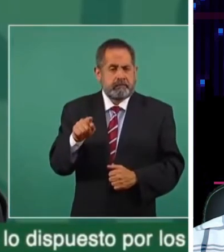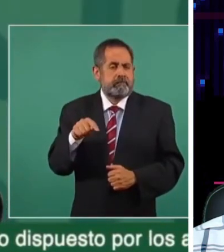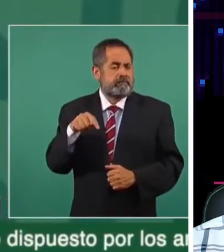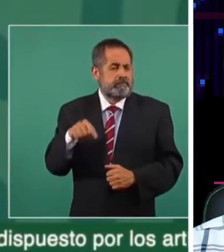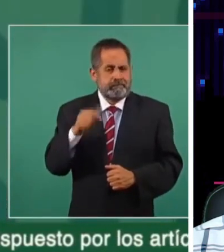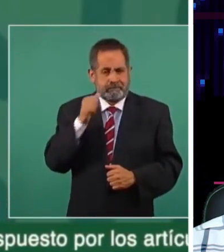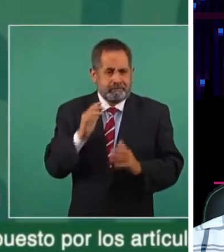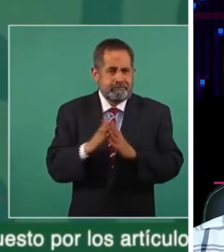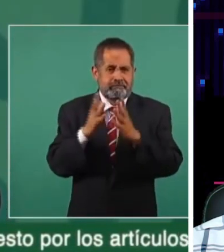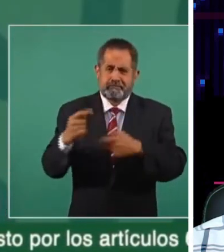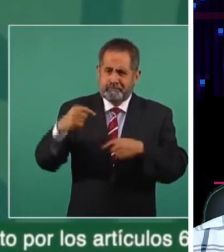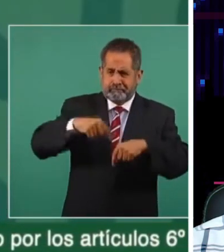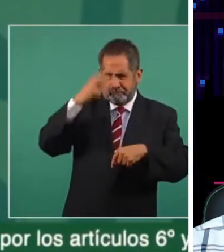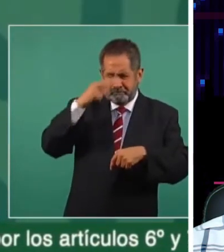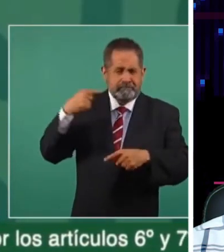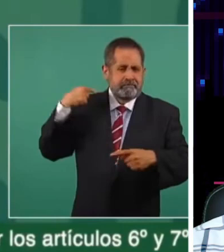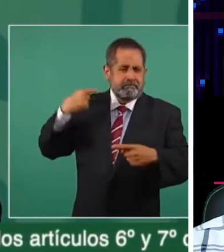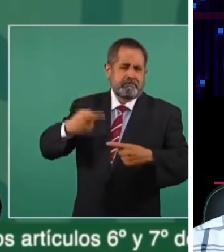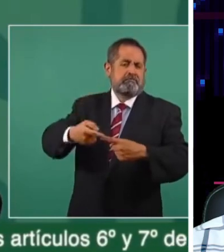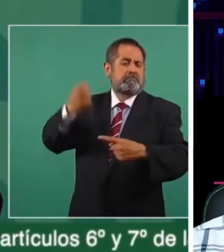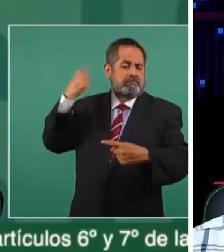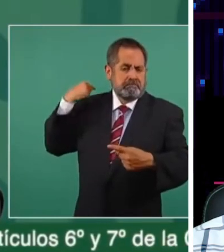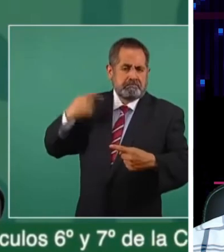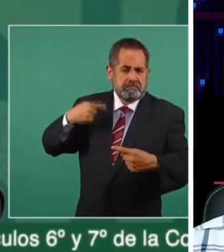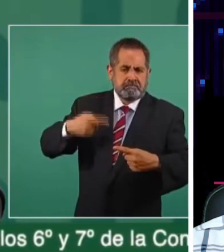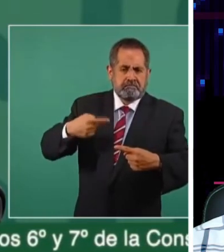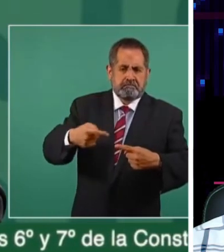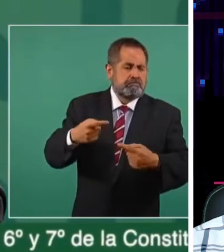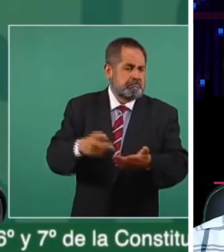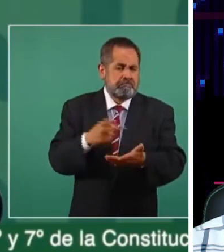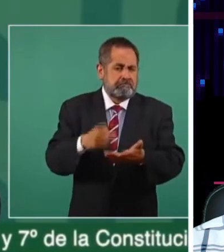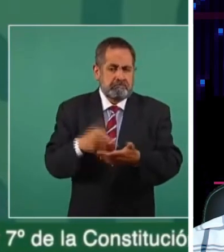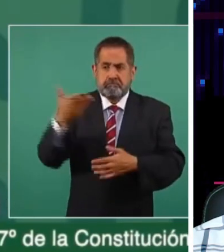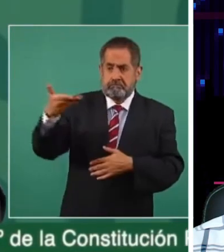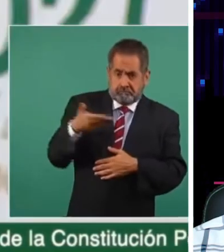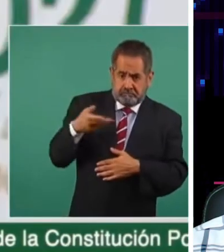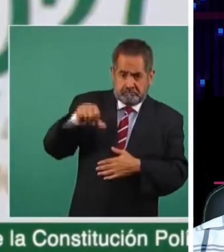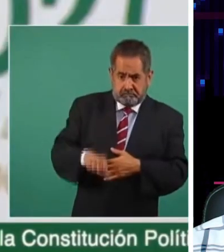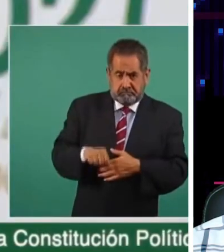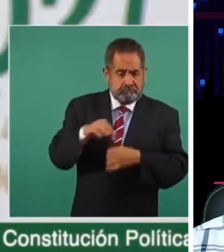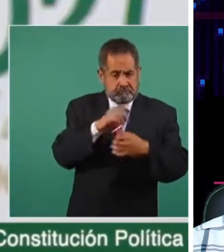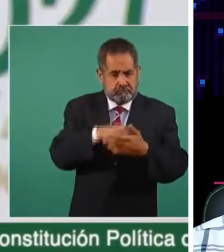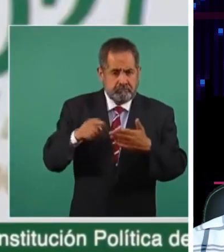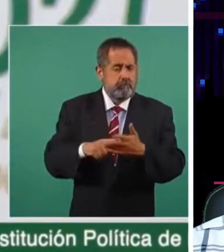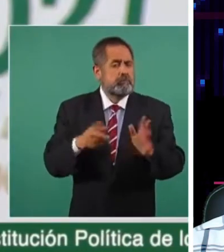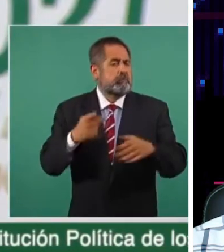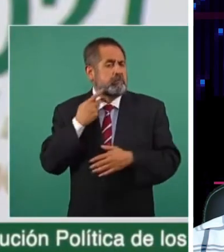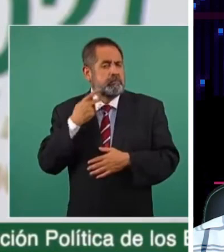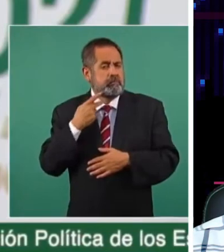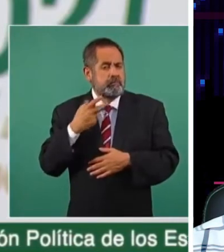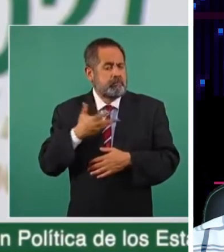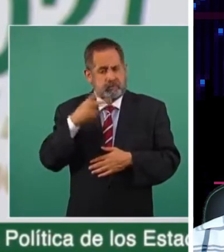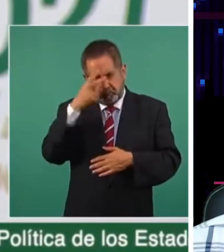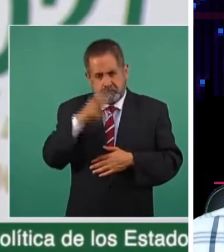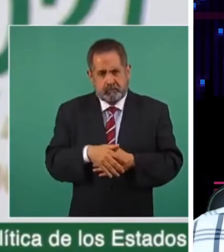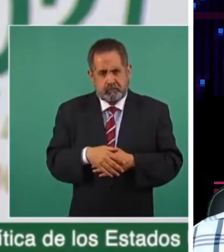participado o ha estado en México en diversos procesos electorales, solicitó estar en este proceso electoral. México tiene una política en